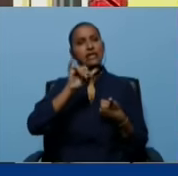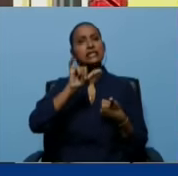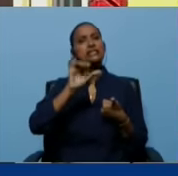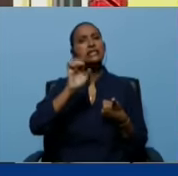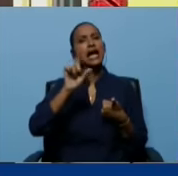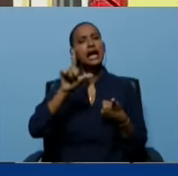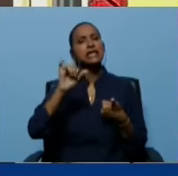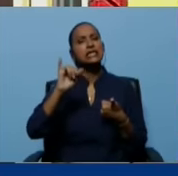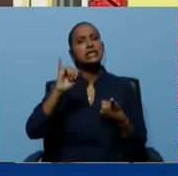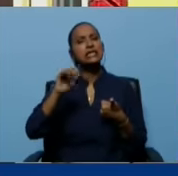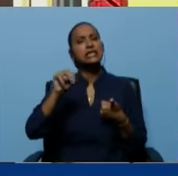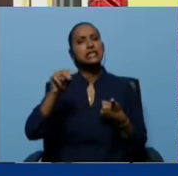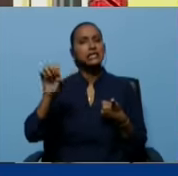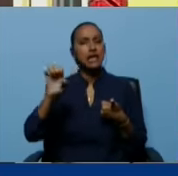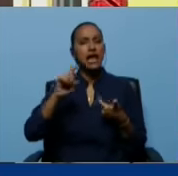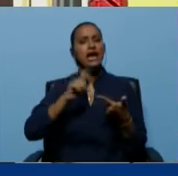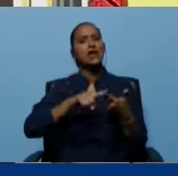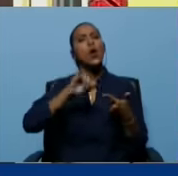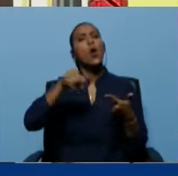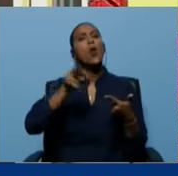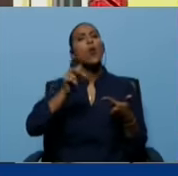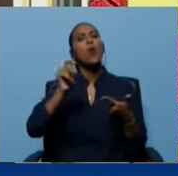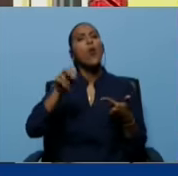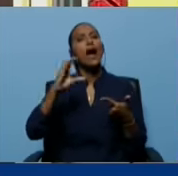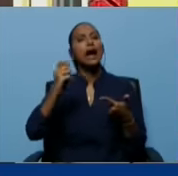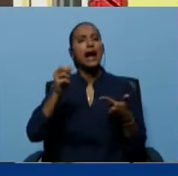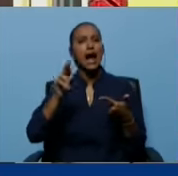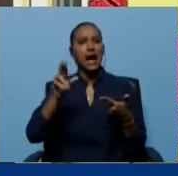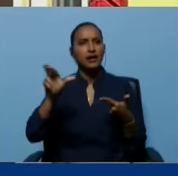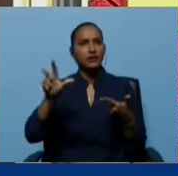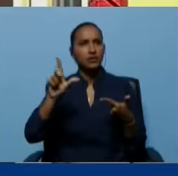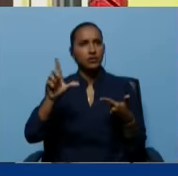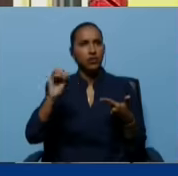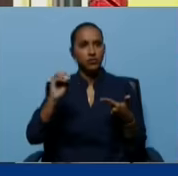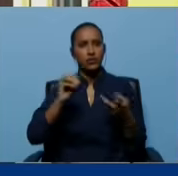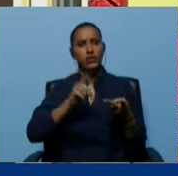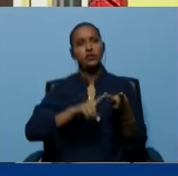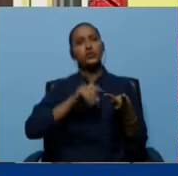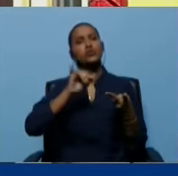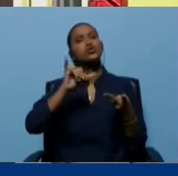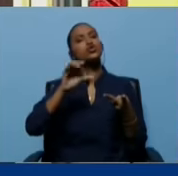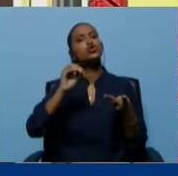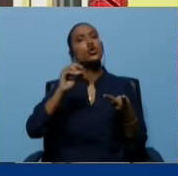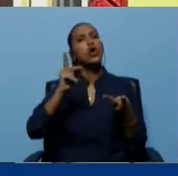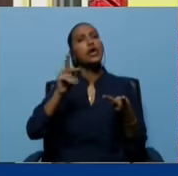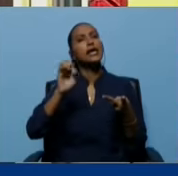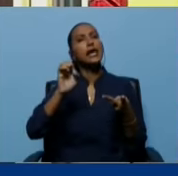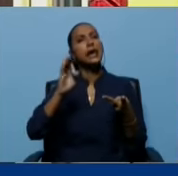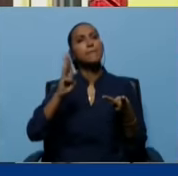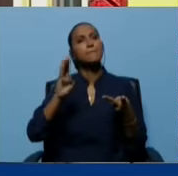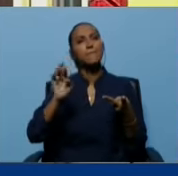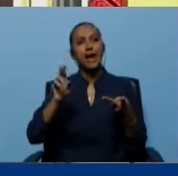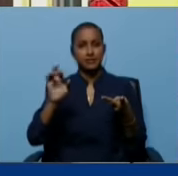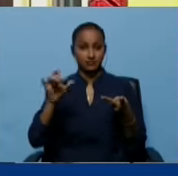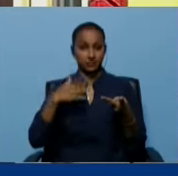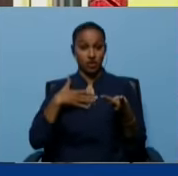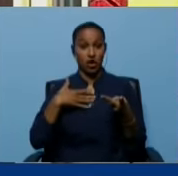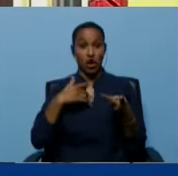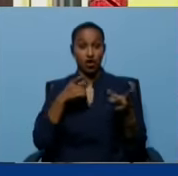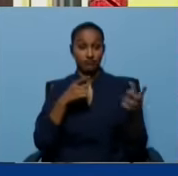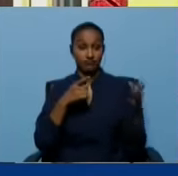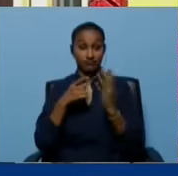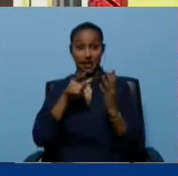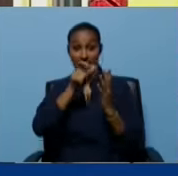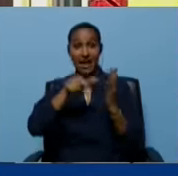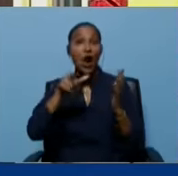José, Juan Carlos, Joaquín Ver Orlando. Y hablé con ellos y uno me